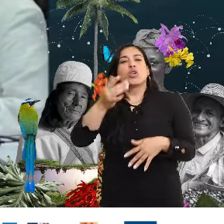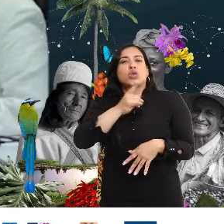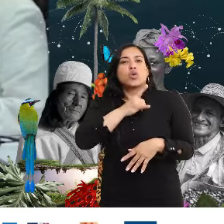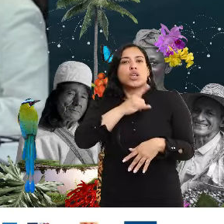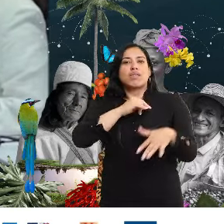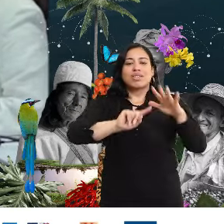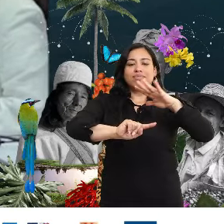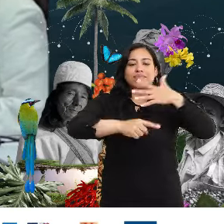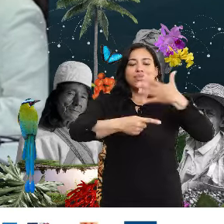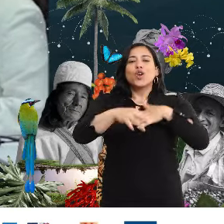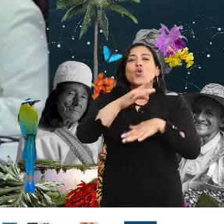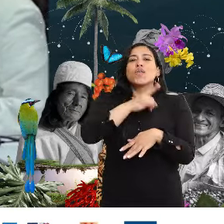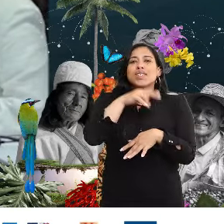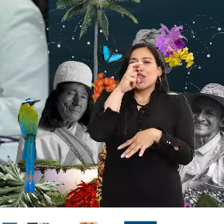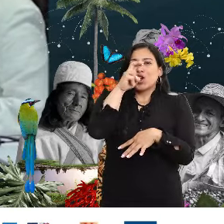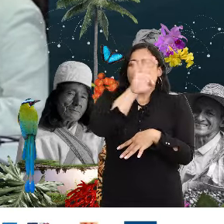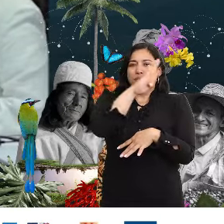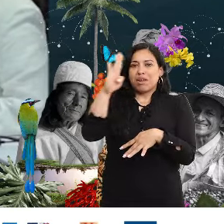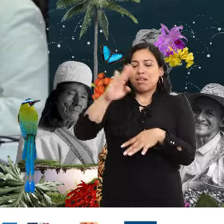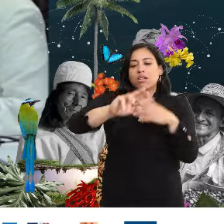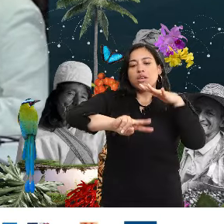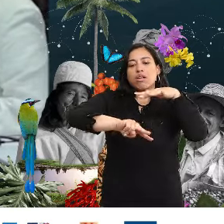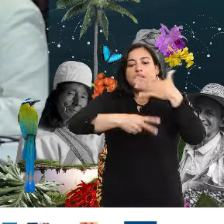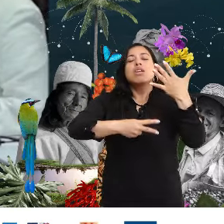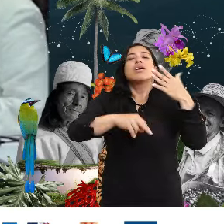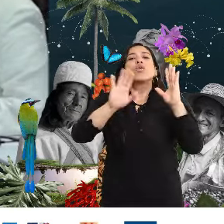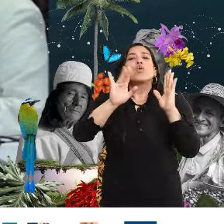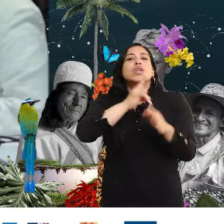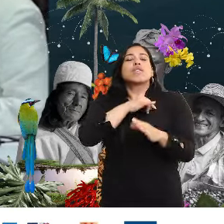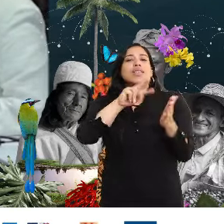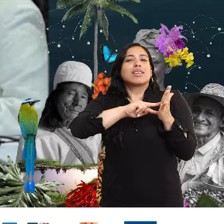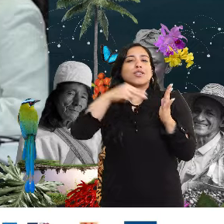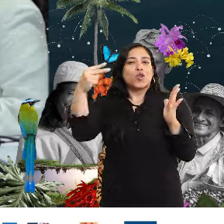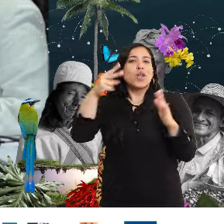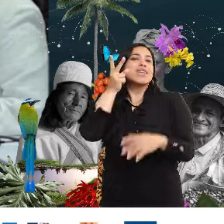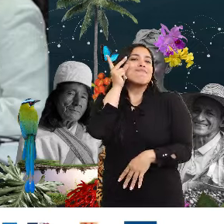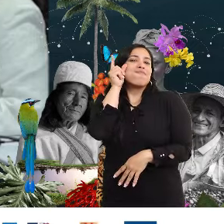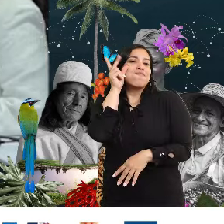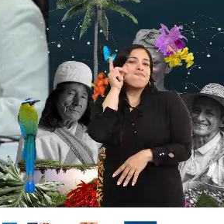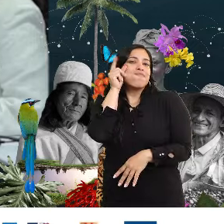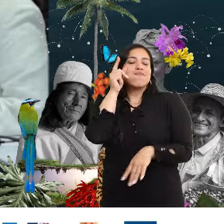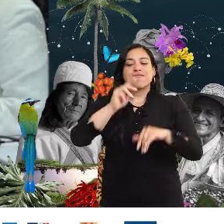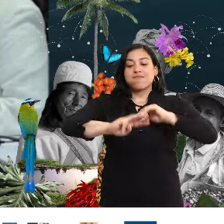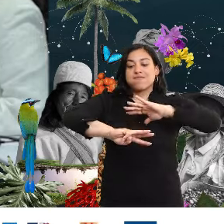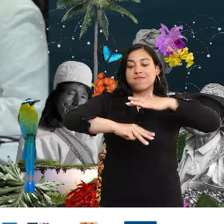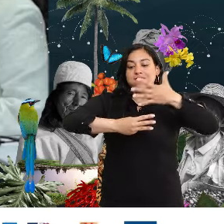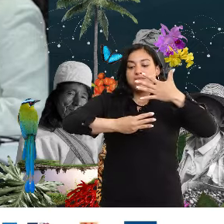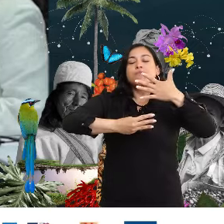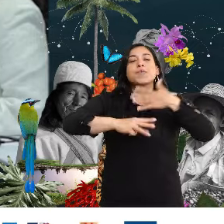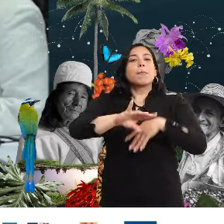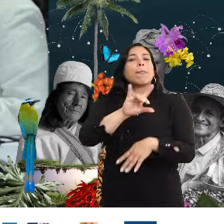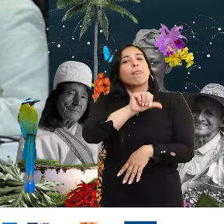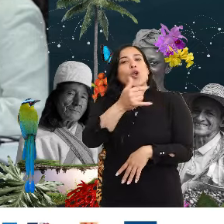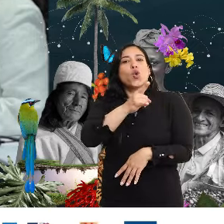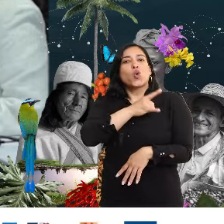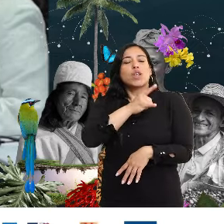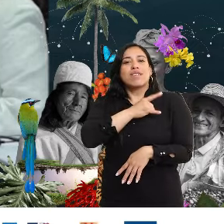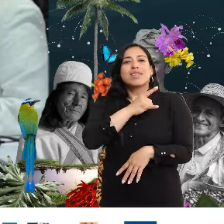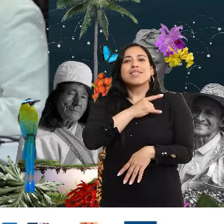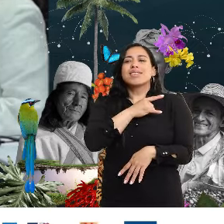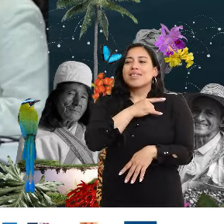del Norte, la Universidad Tecnológica de Pereira, la Universidad de los